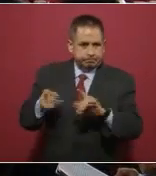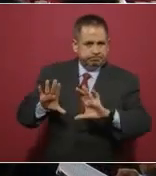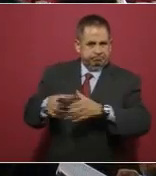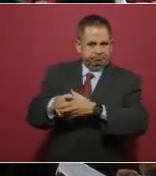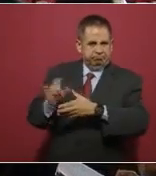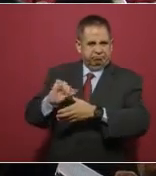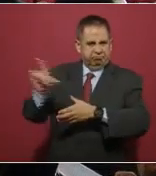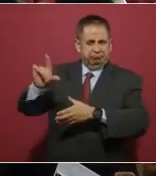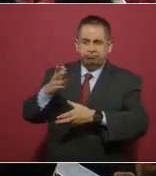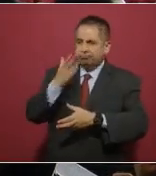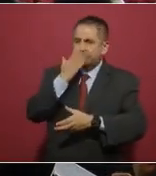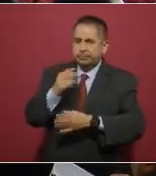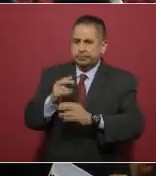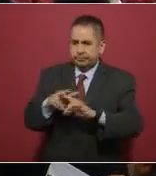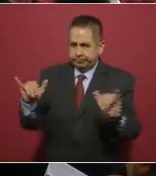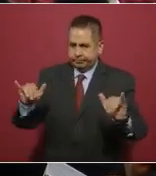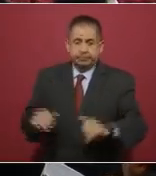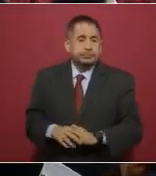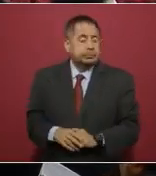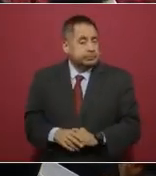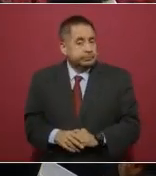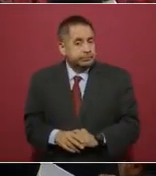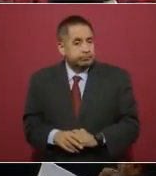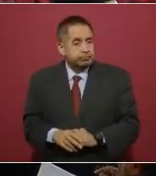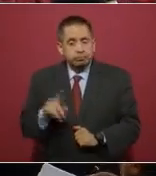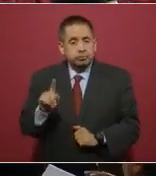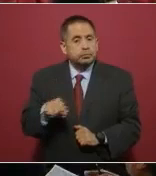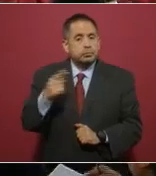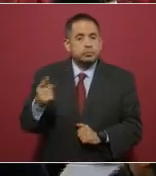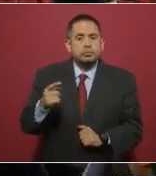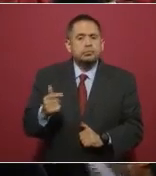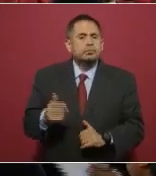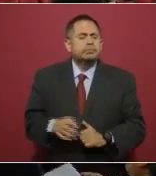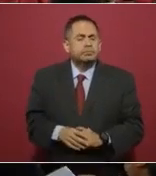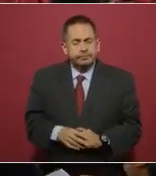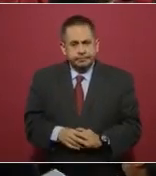Y otro hecho también